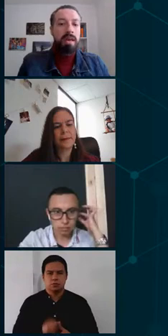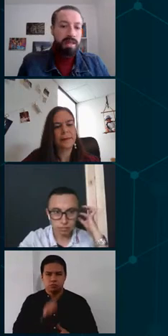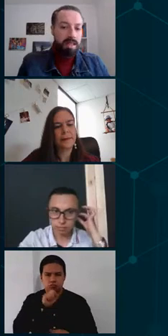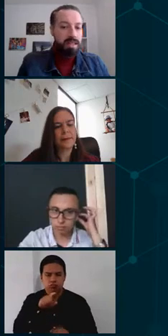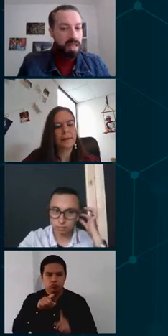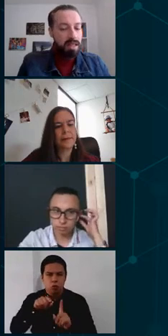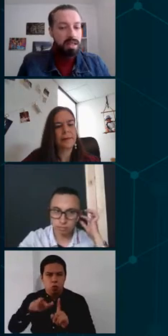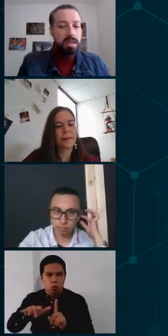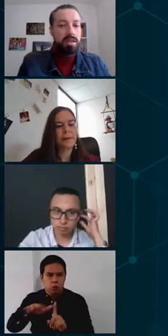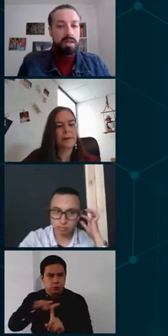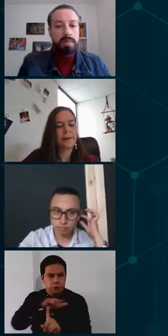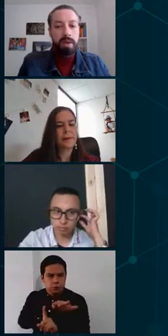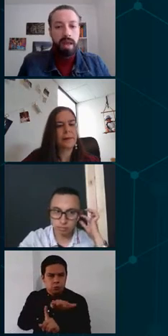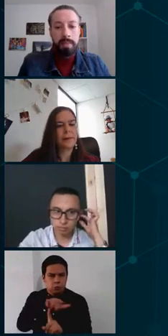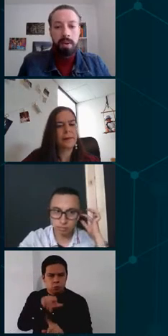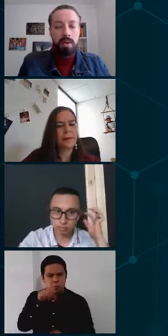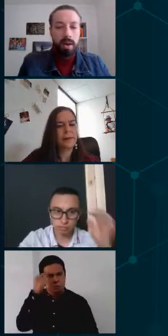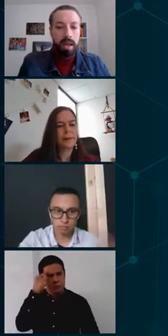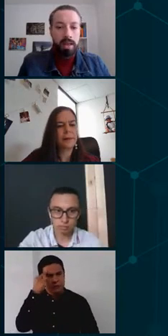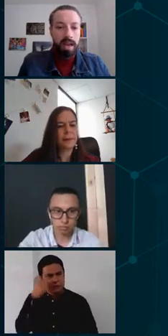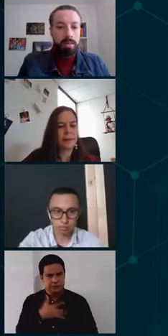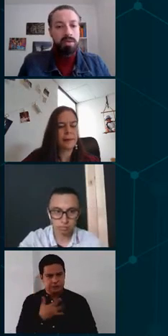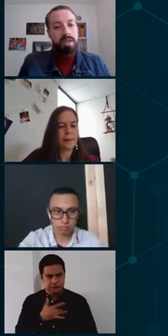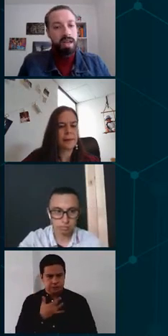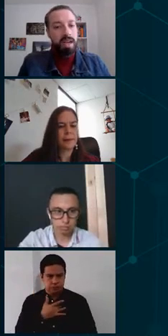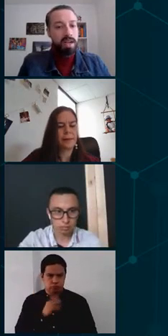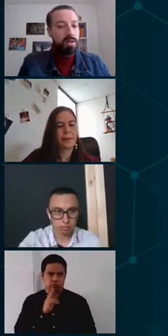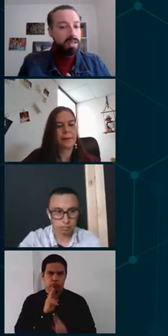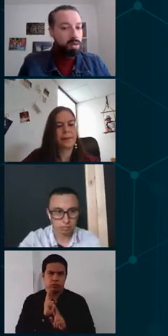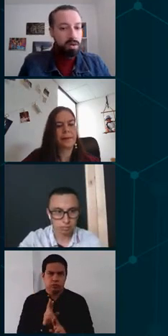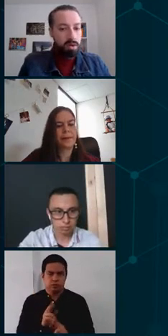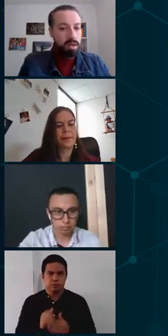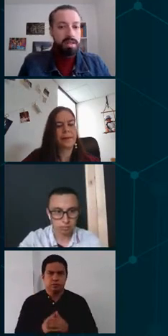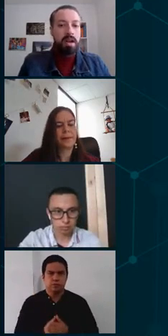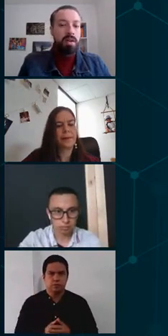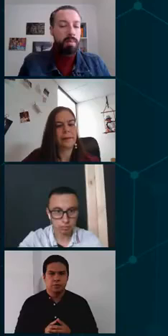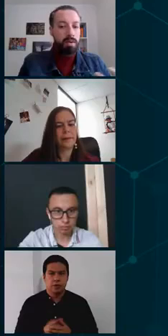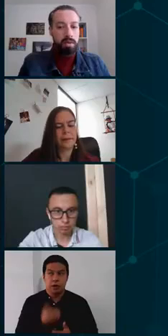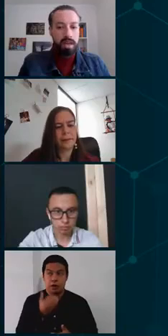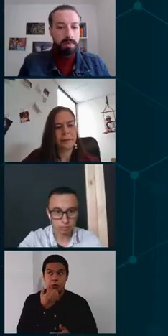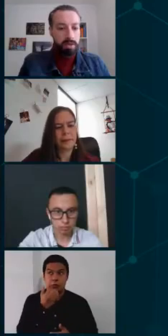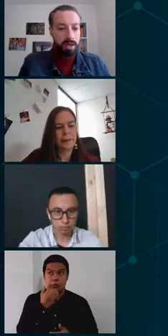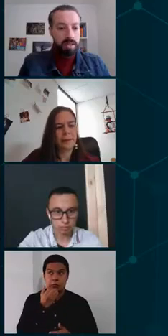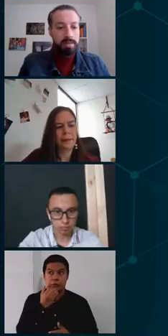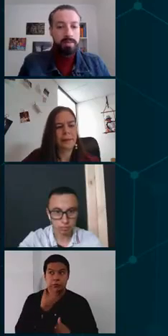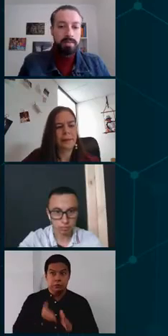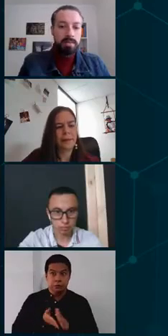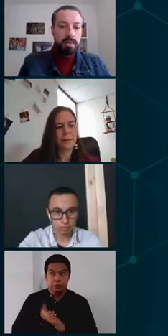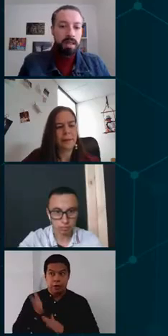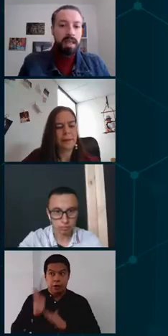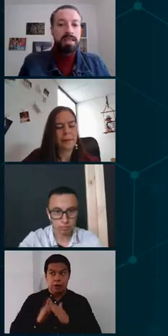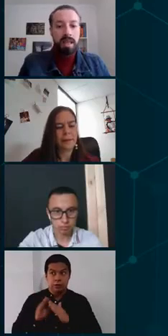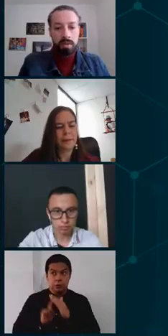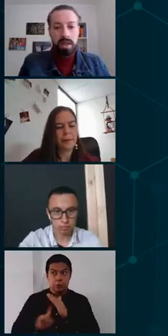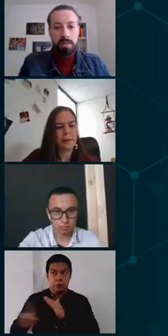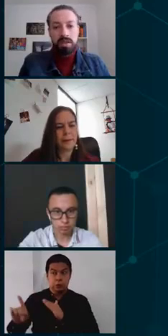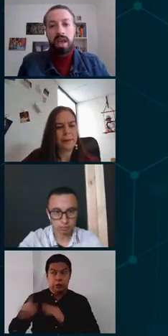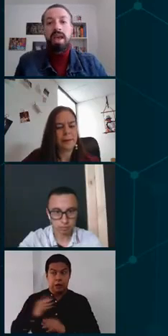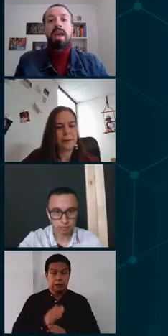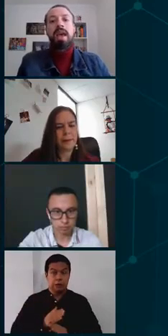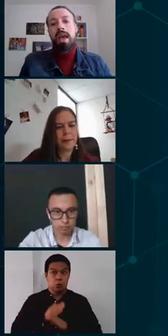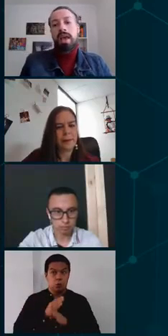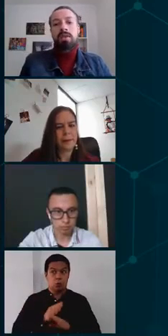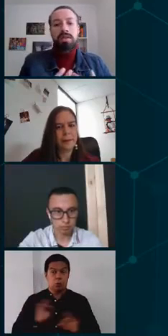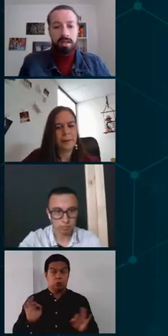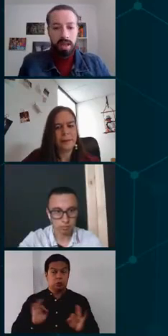¿tú qué piensas y sientes? Entonces, por ejemplo, tenemos salir no es seguro. Es algo que de pronto las personas que estemos, digamos,